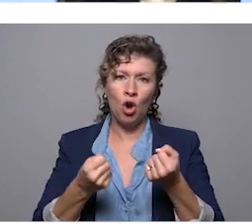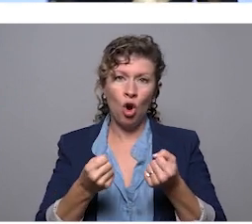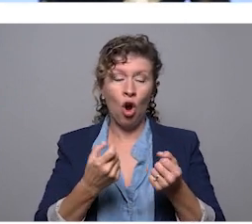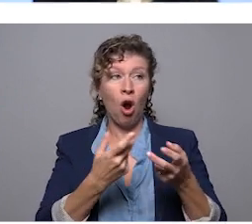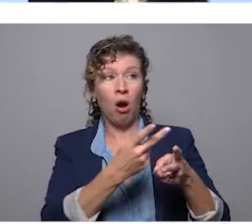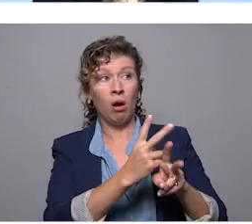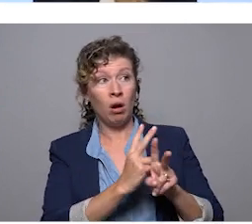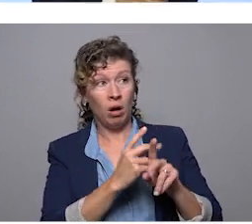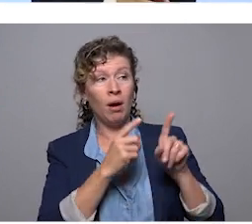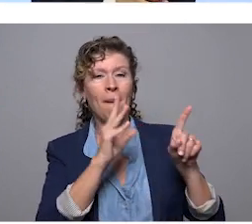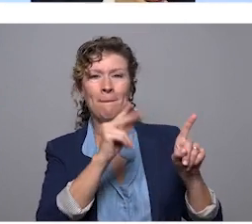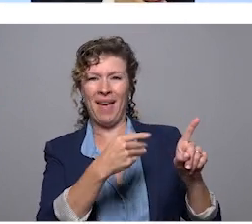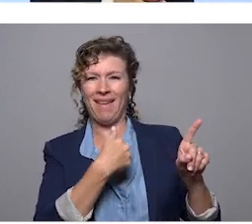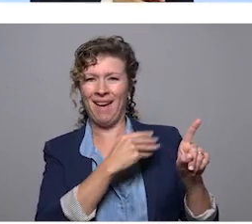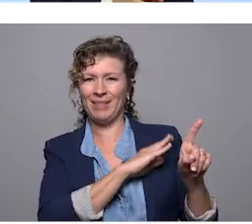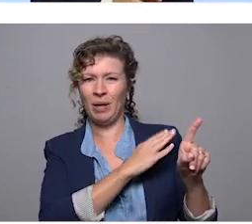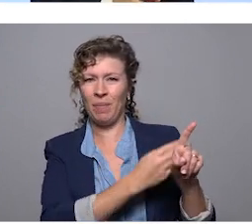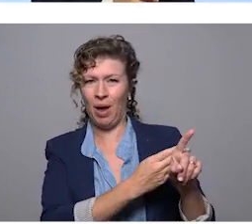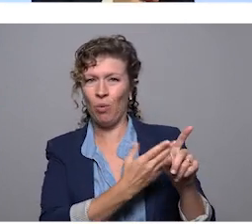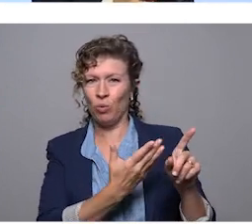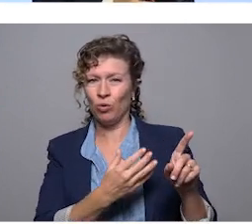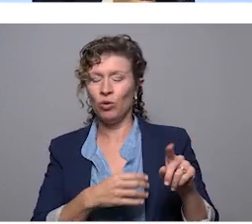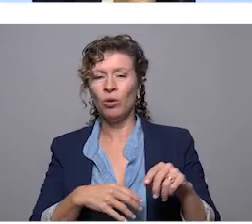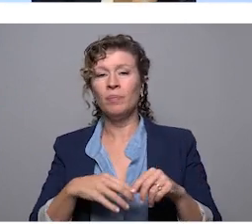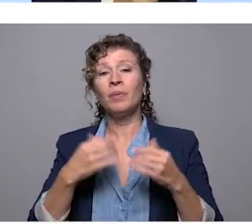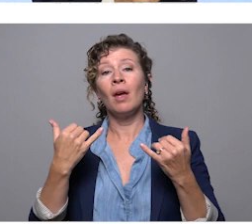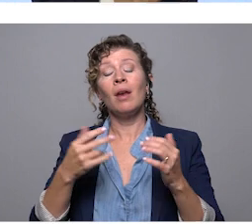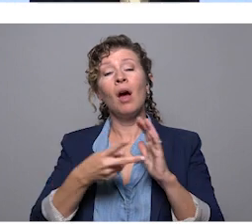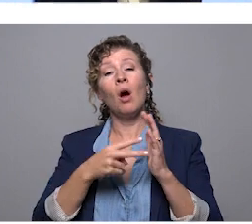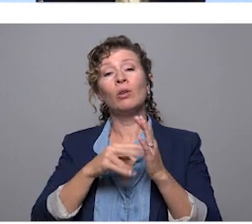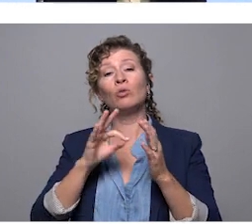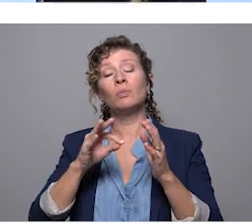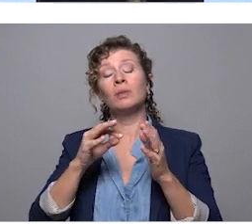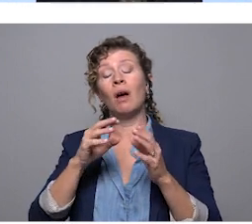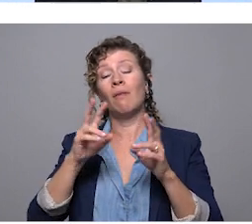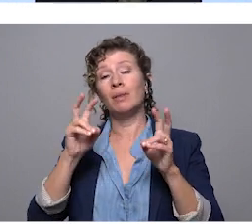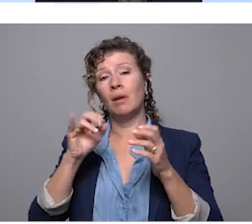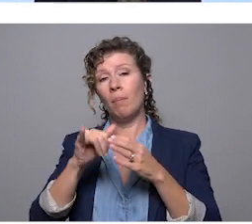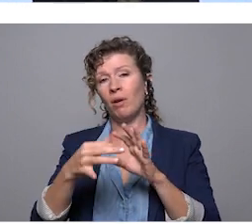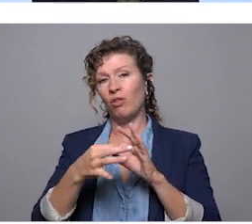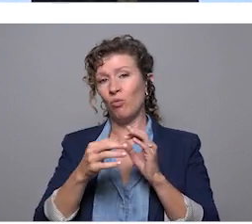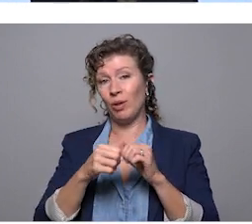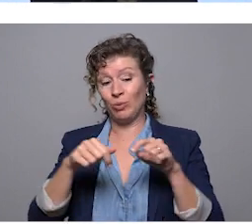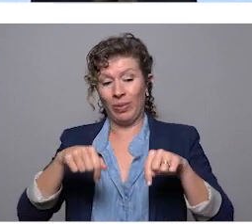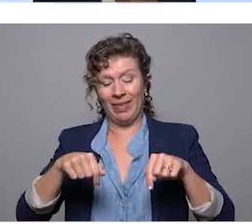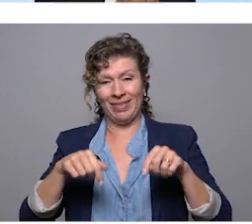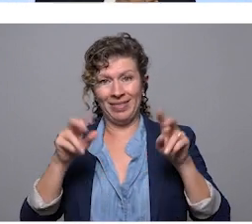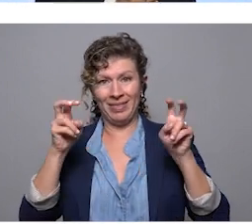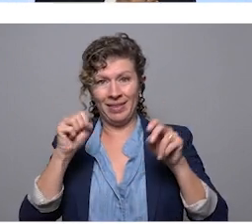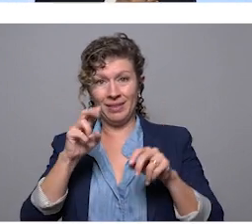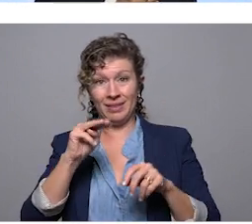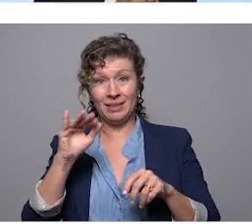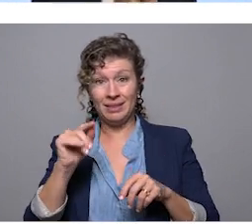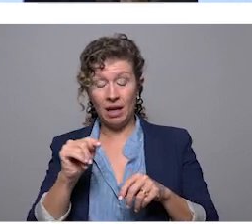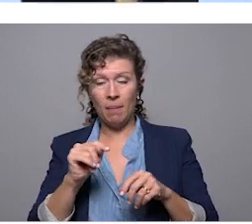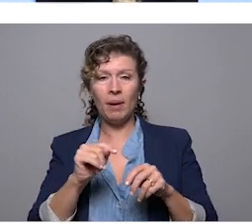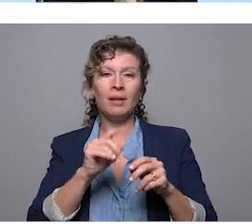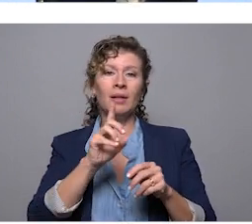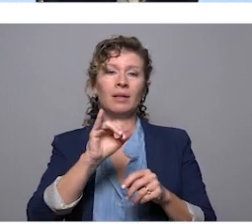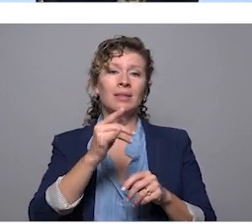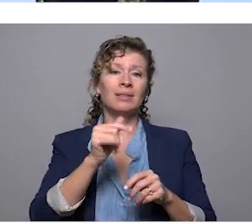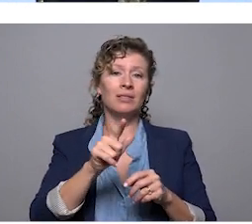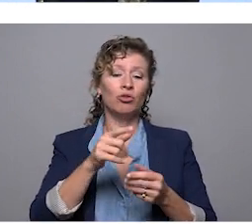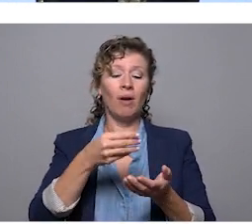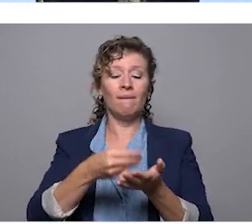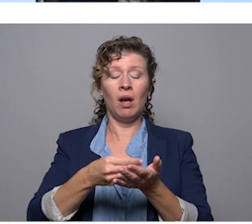relaciona a este somit a esta Cumbre eh específicamente el caso de la inclusión financiera digital Cómo la